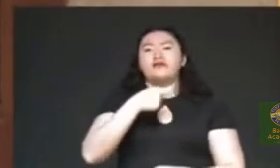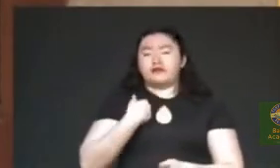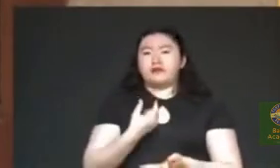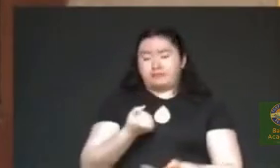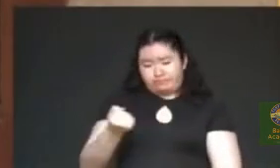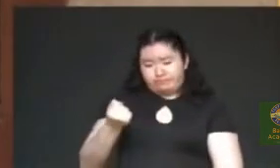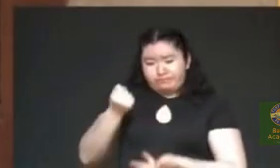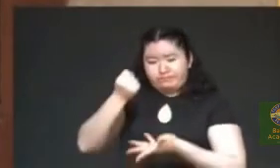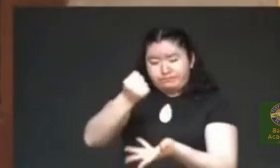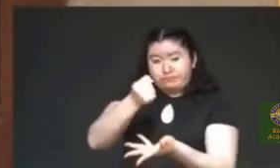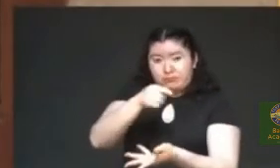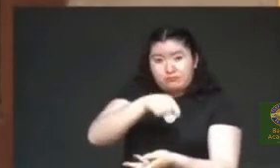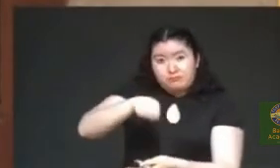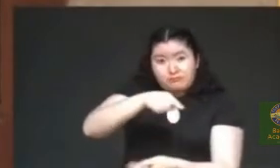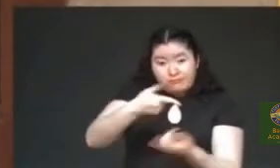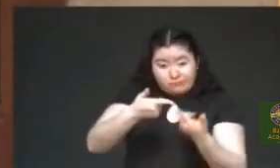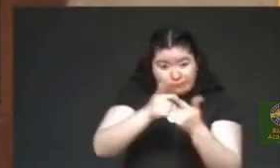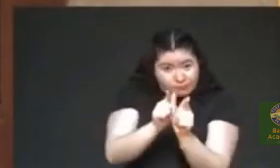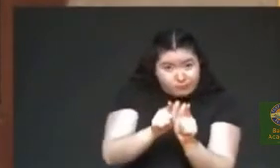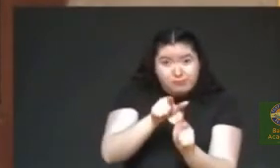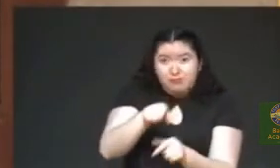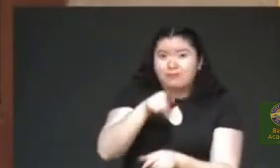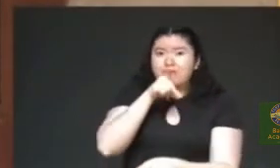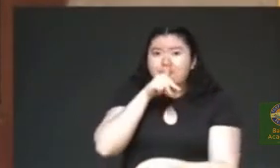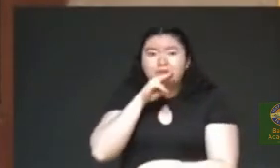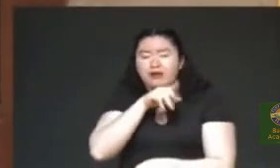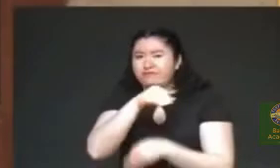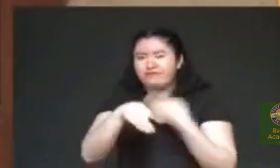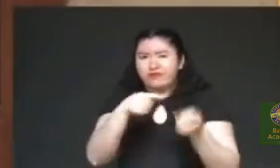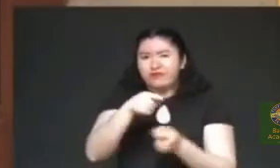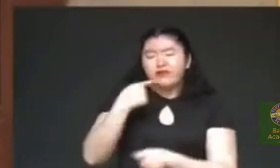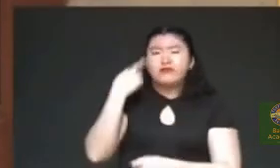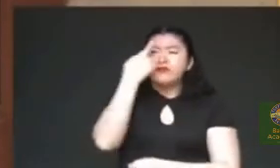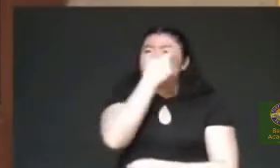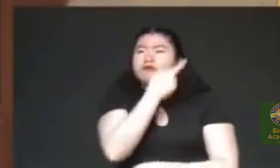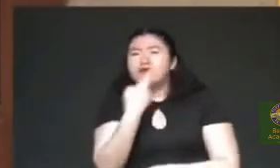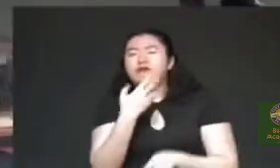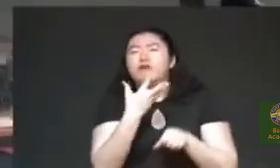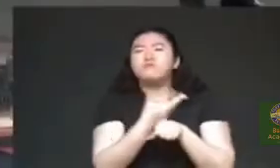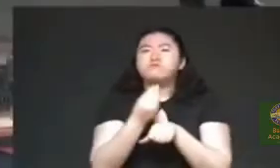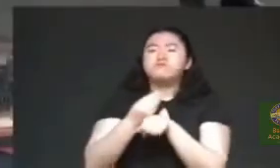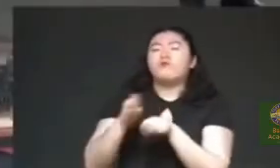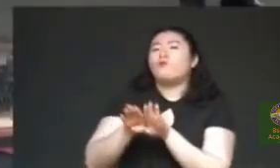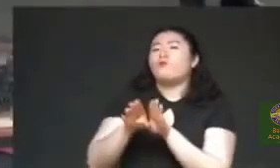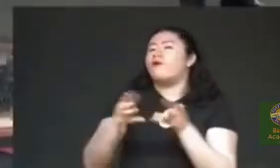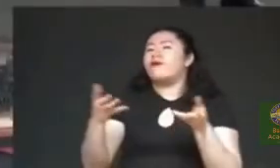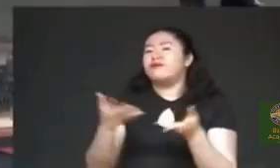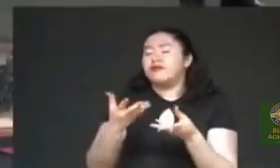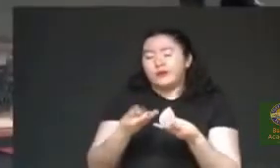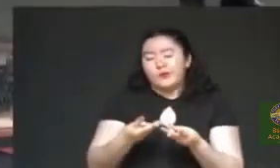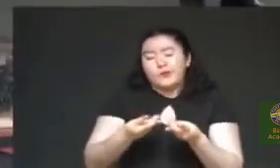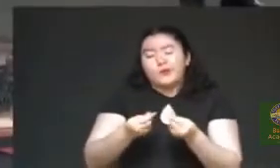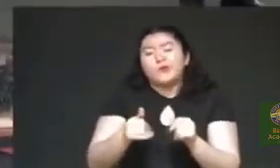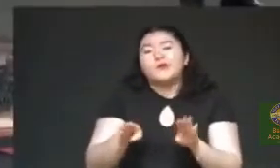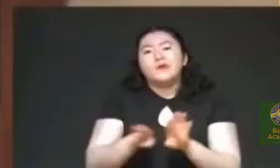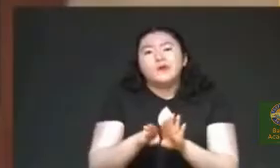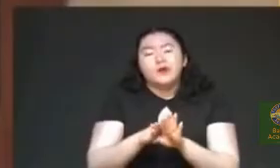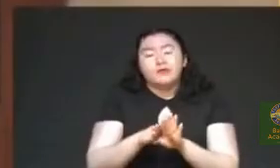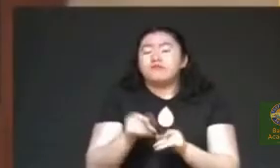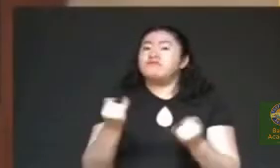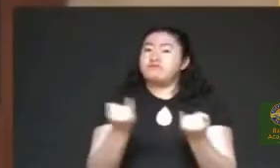mismos lo administran, lo vigilan y se hace de una manera eficiente para que el mantenimiento menor de las